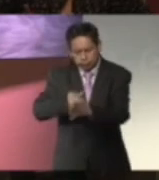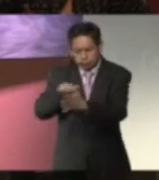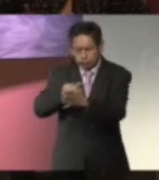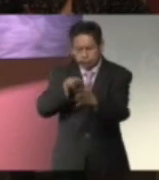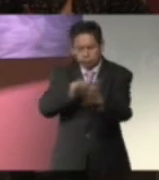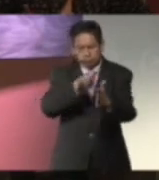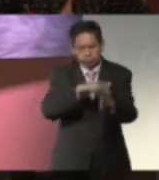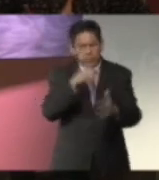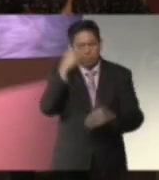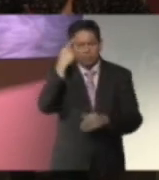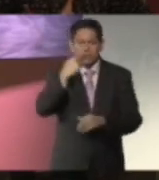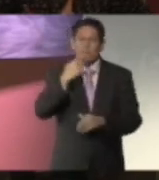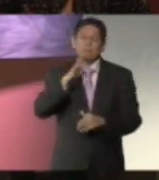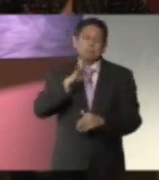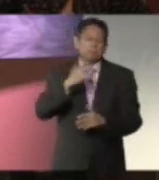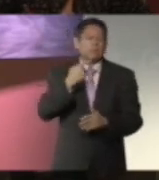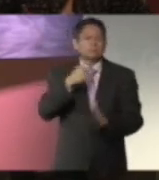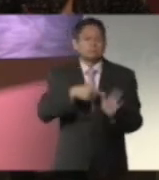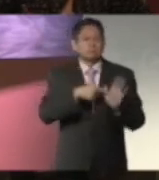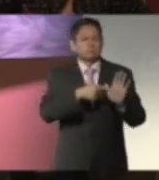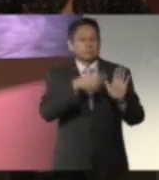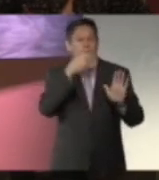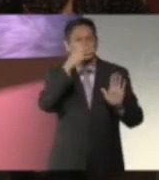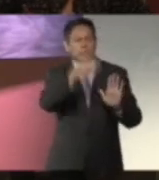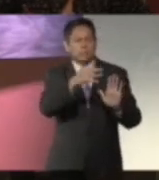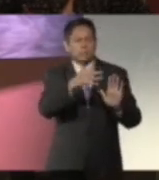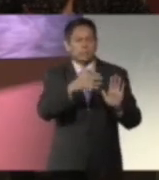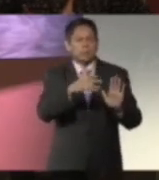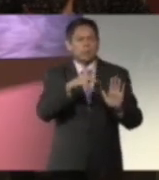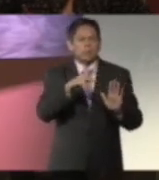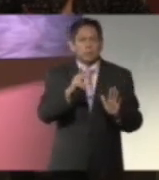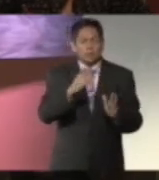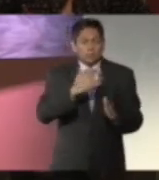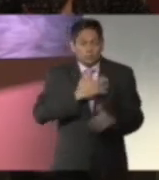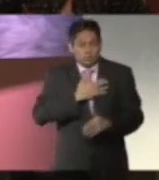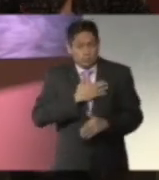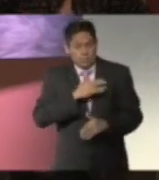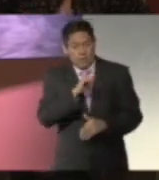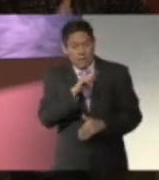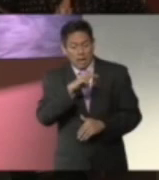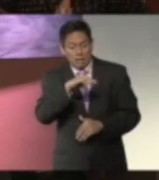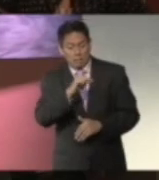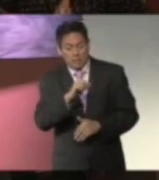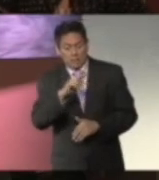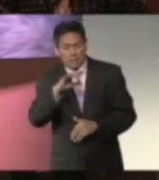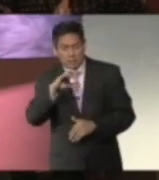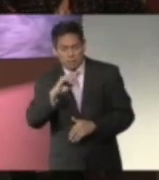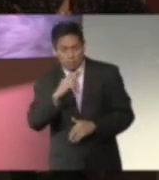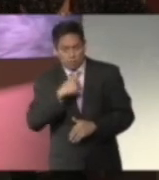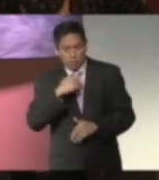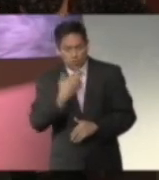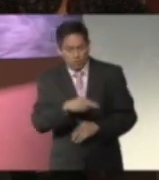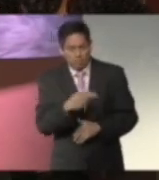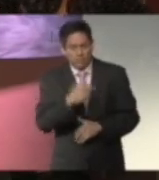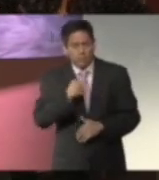yo firmo como alma rico y ya, o tengo que ser alma rico de tal organización o de tal institución o con tal ascendencia o con